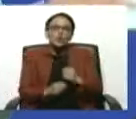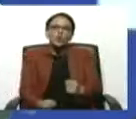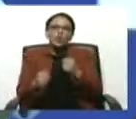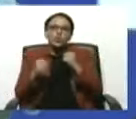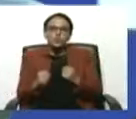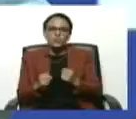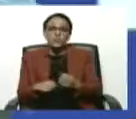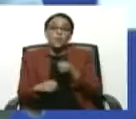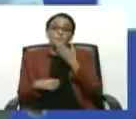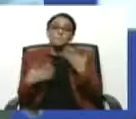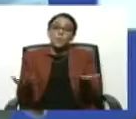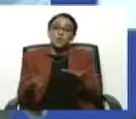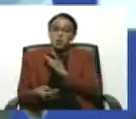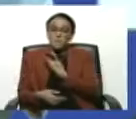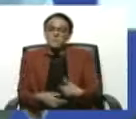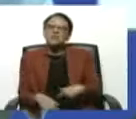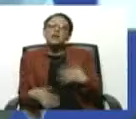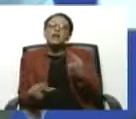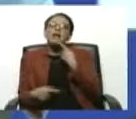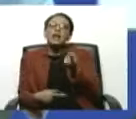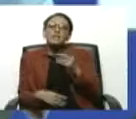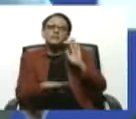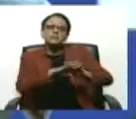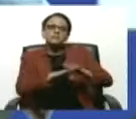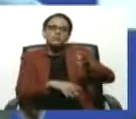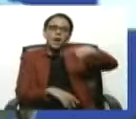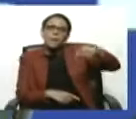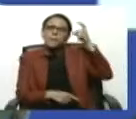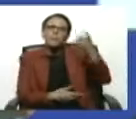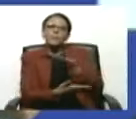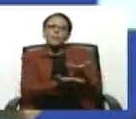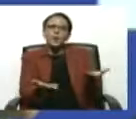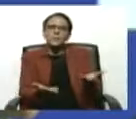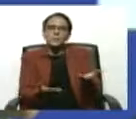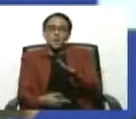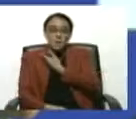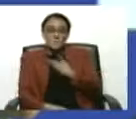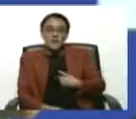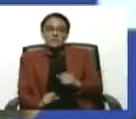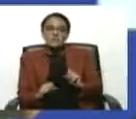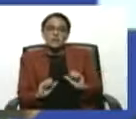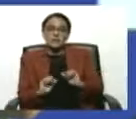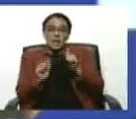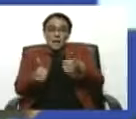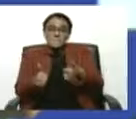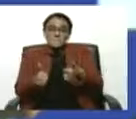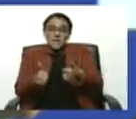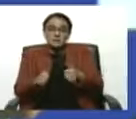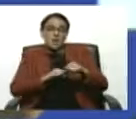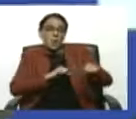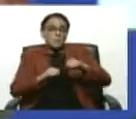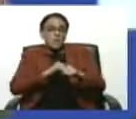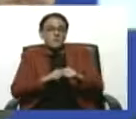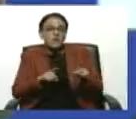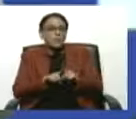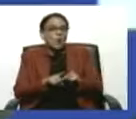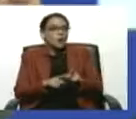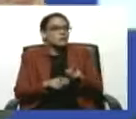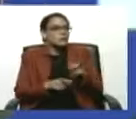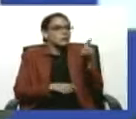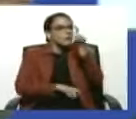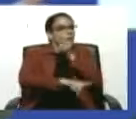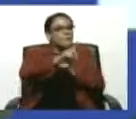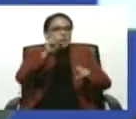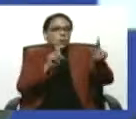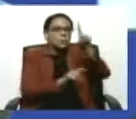¿Qué le ha dicho el presidente Maduro al país? El presidente inició unas jornadas de consulta. Más de